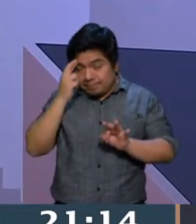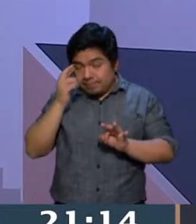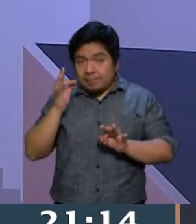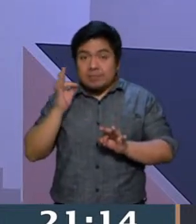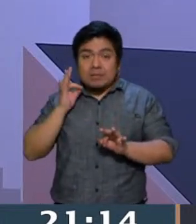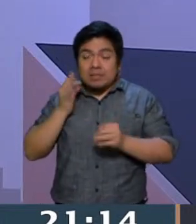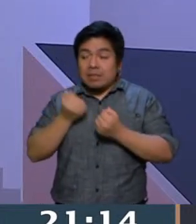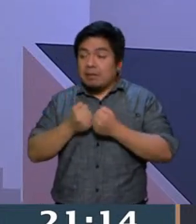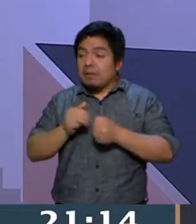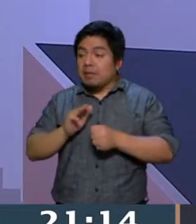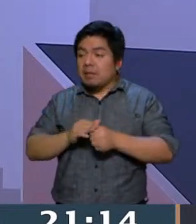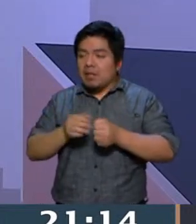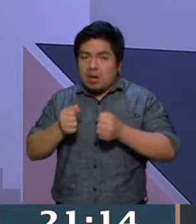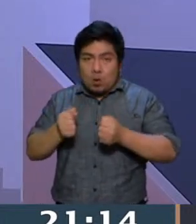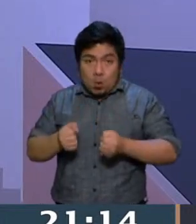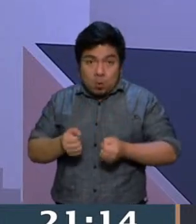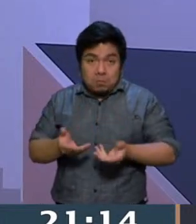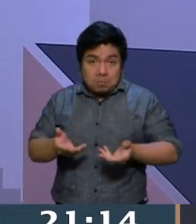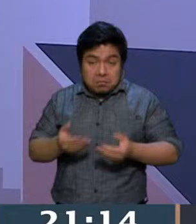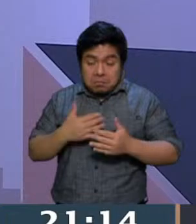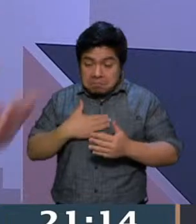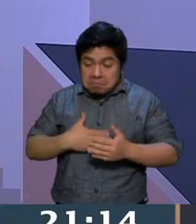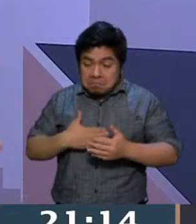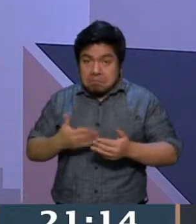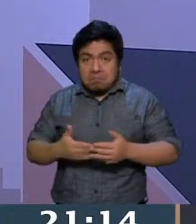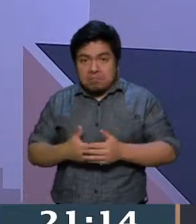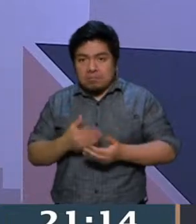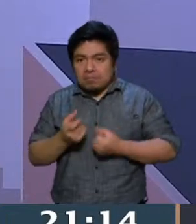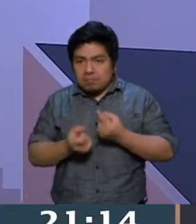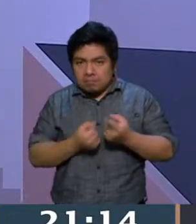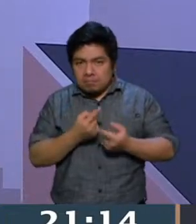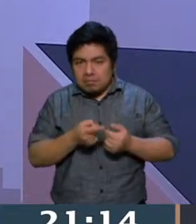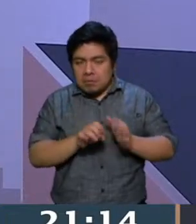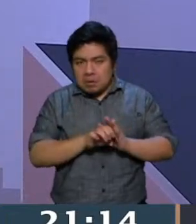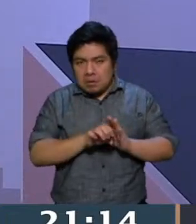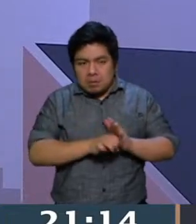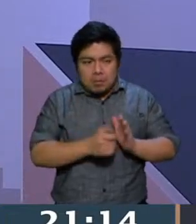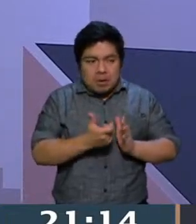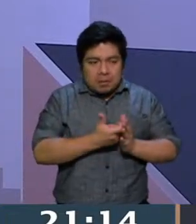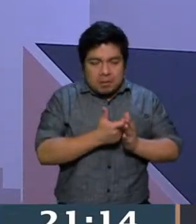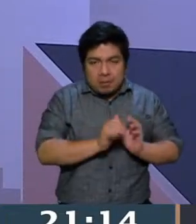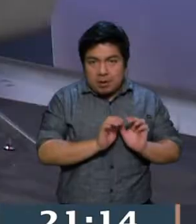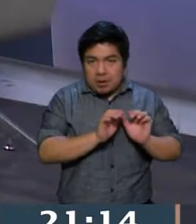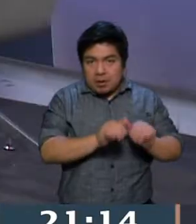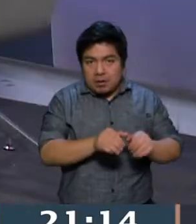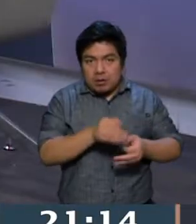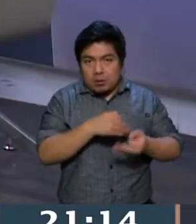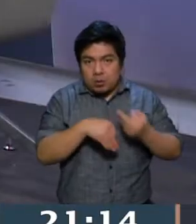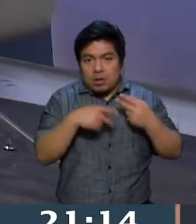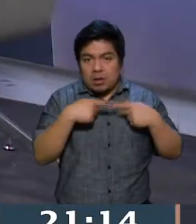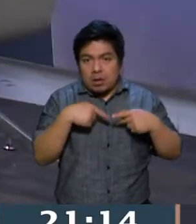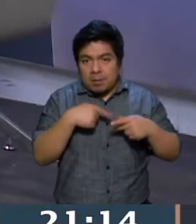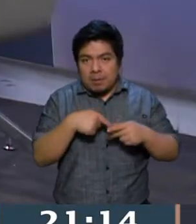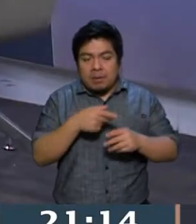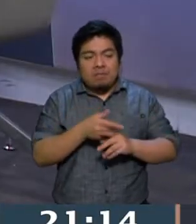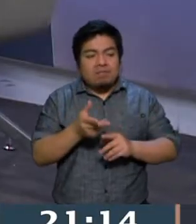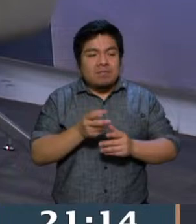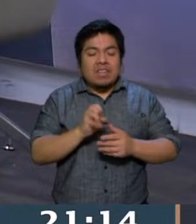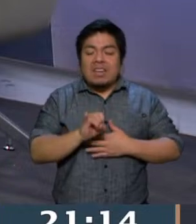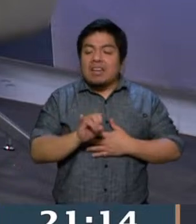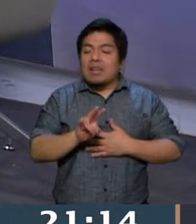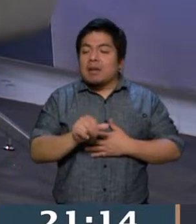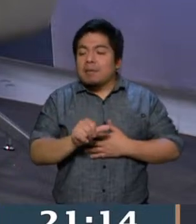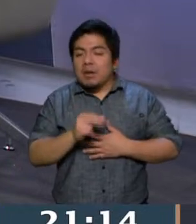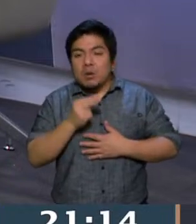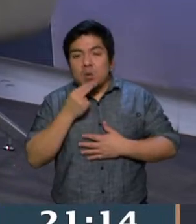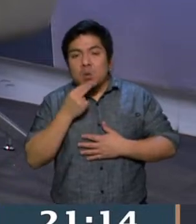¿no? Actualmente, pues pagamos sobre todo quienes estamos en el régimen de sueldos y salarios, todas las personas a través de nuestro consumo de IVA, y